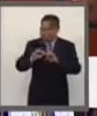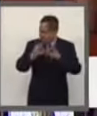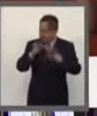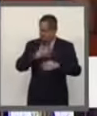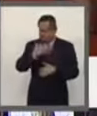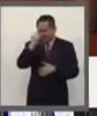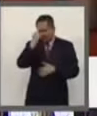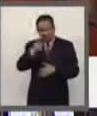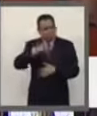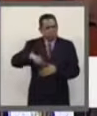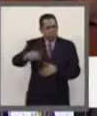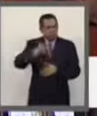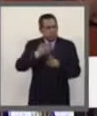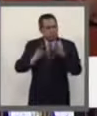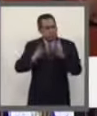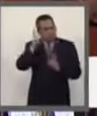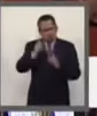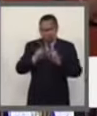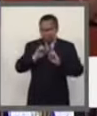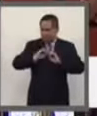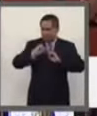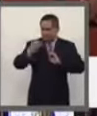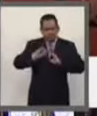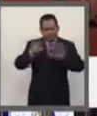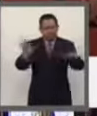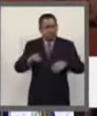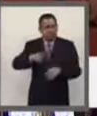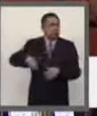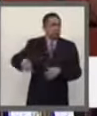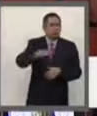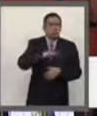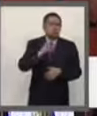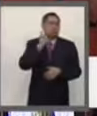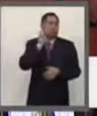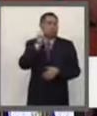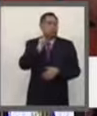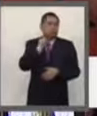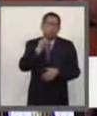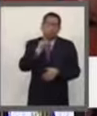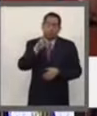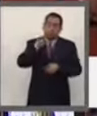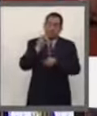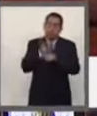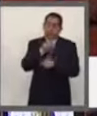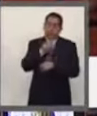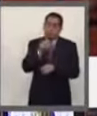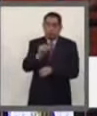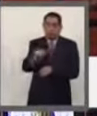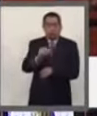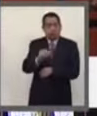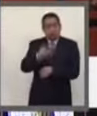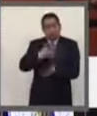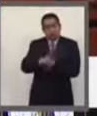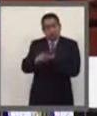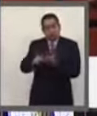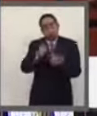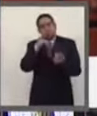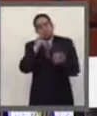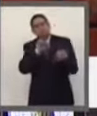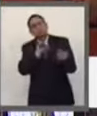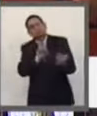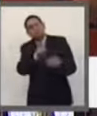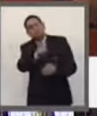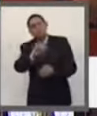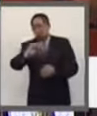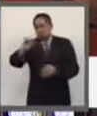que todas y todos tenemos dudas. Por supuesto que el Poder Legislativo tiene la obligación y tiene el derecho de escuchar a los